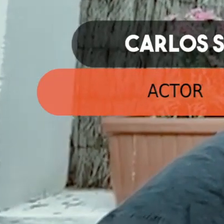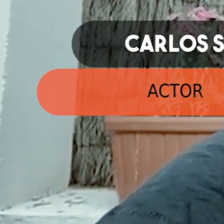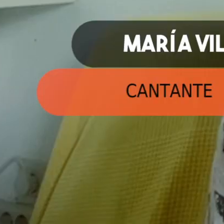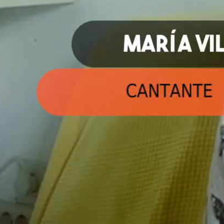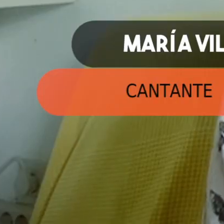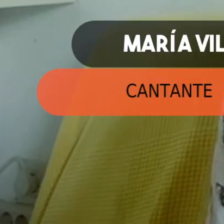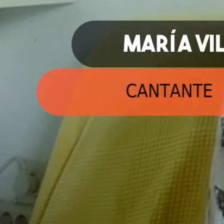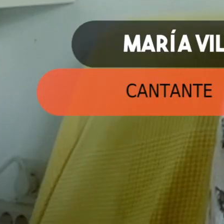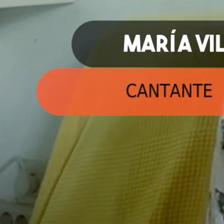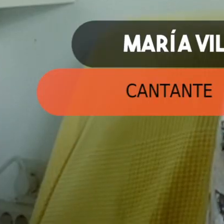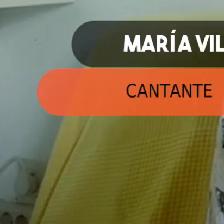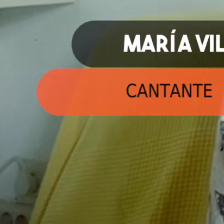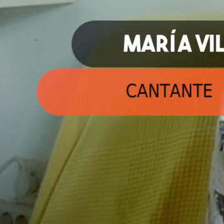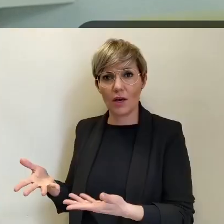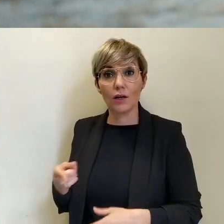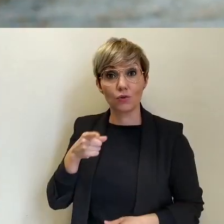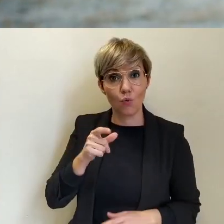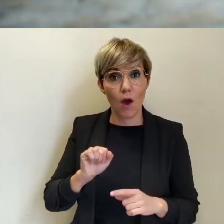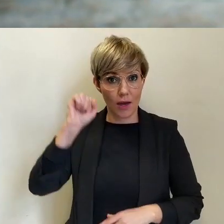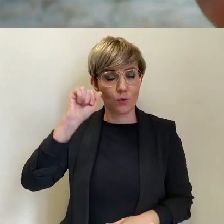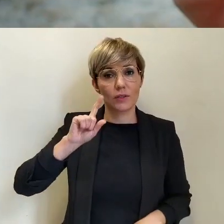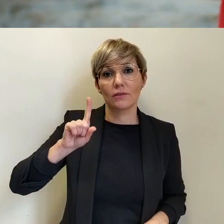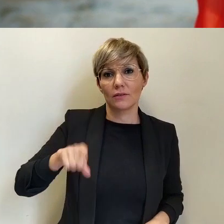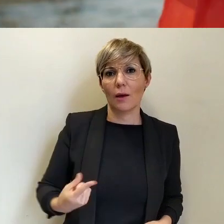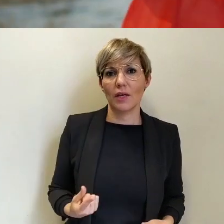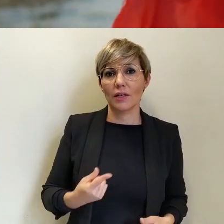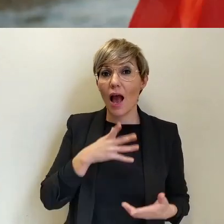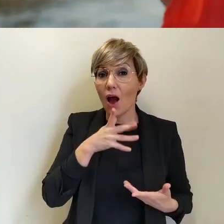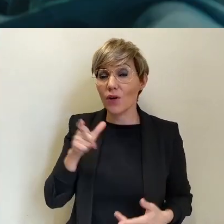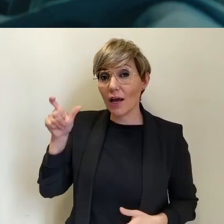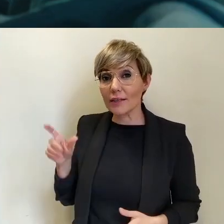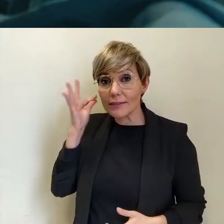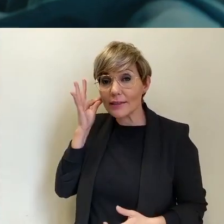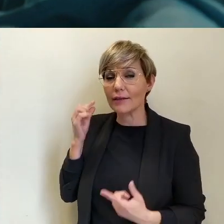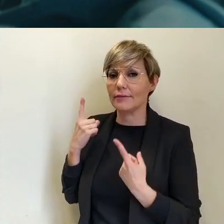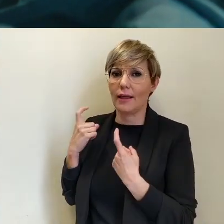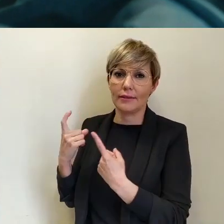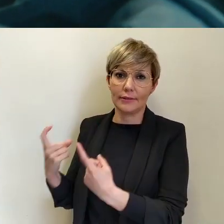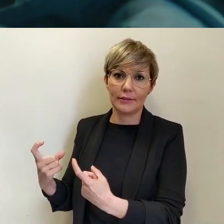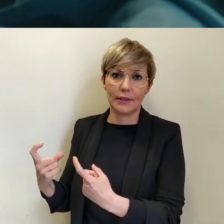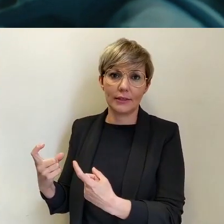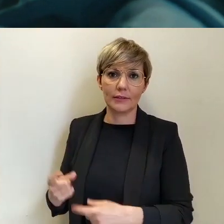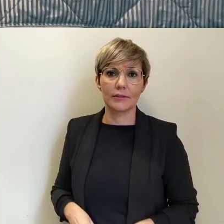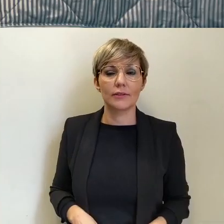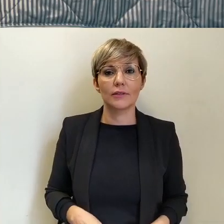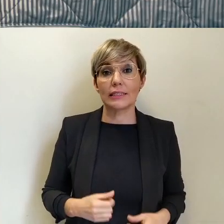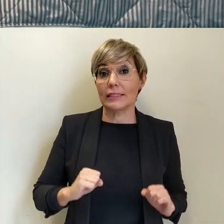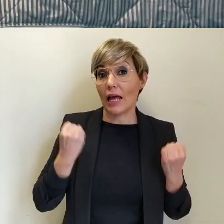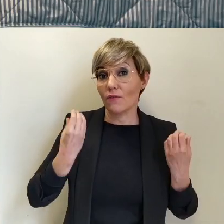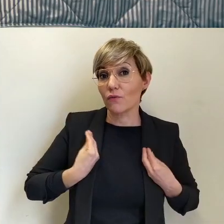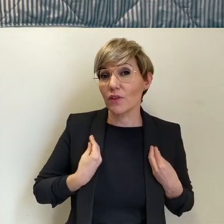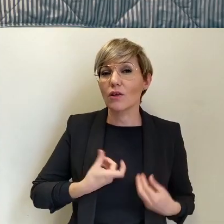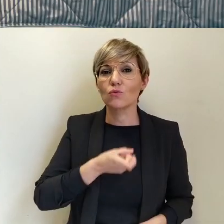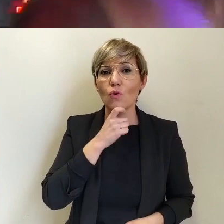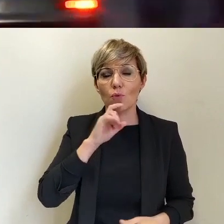llama. Si la oyes, llama. Tú también puedes ser un héroe. Ahora más que nunca ella te necesita.